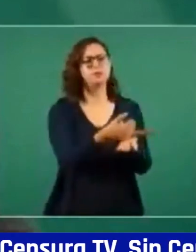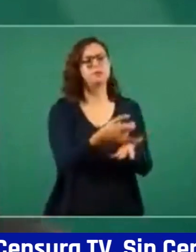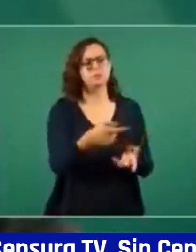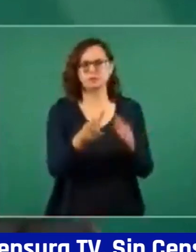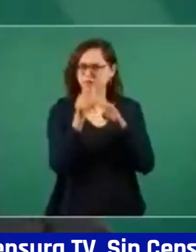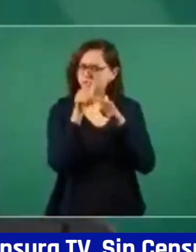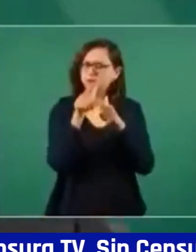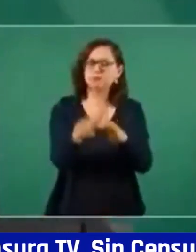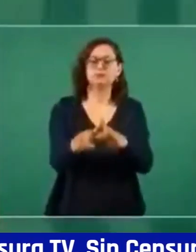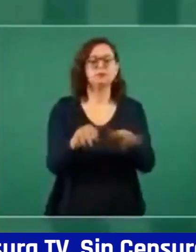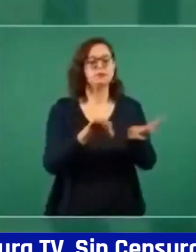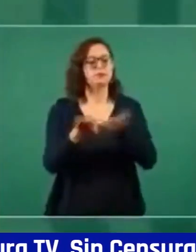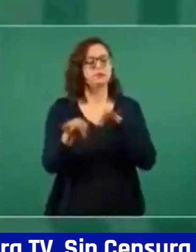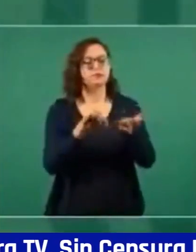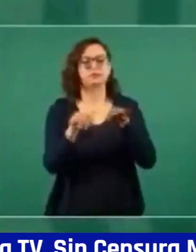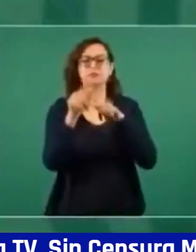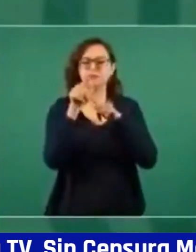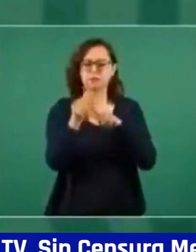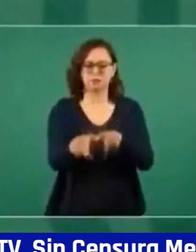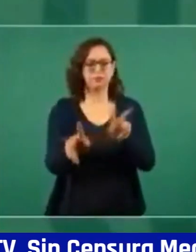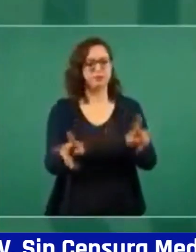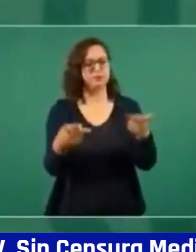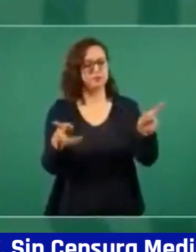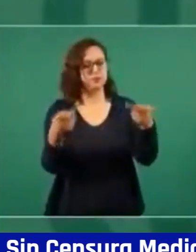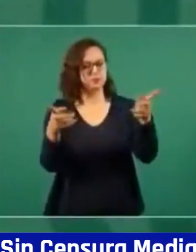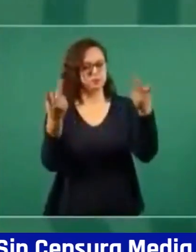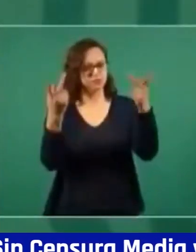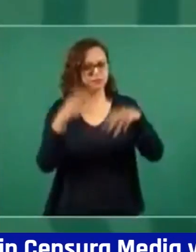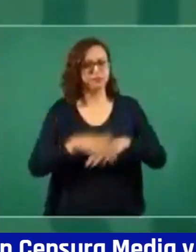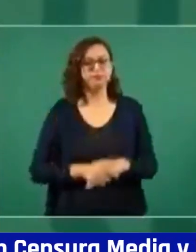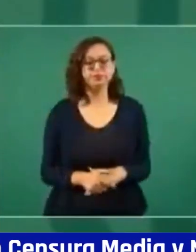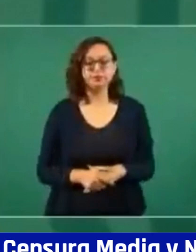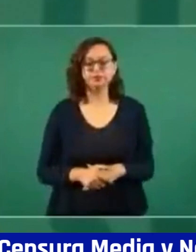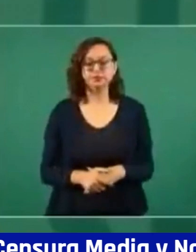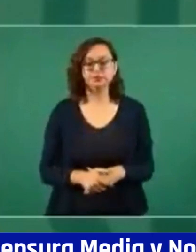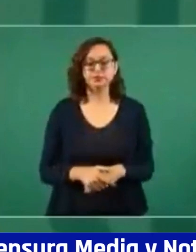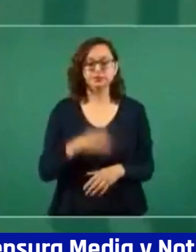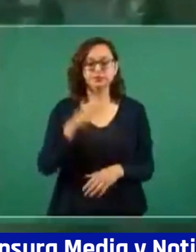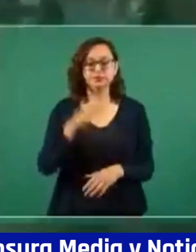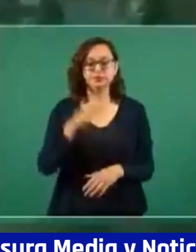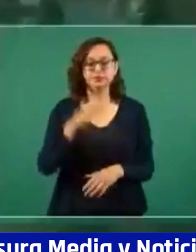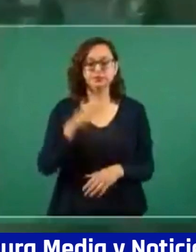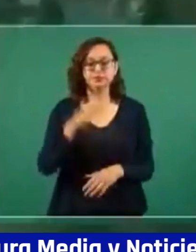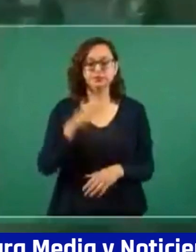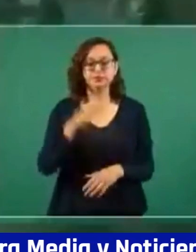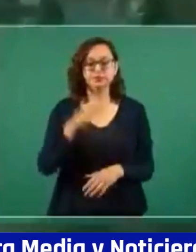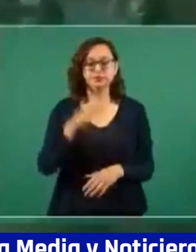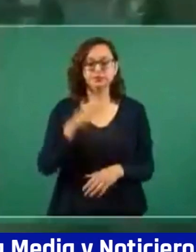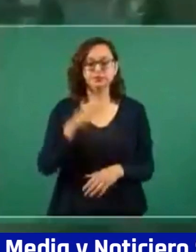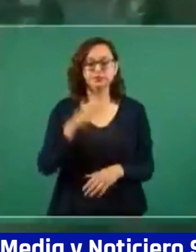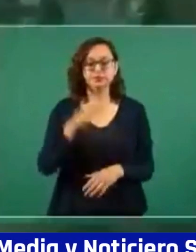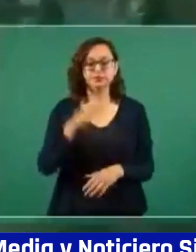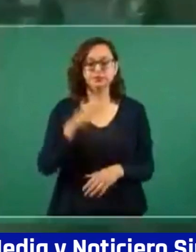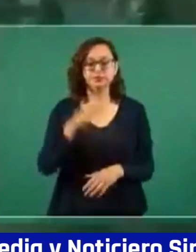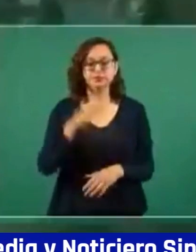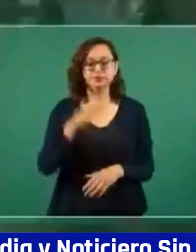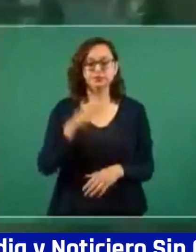puedan llevar a cabo su labor de distribuir el gas en las colonias.